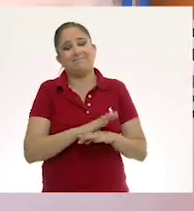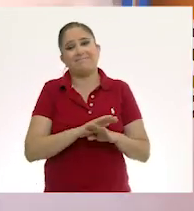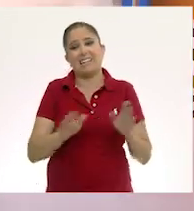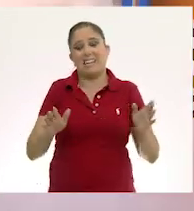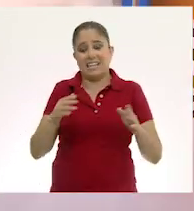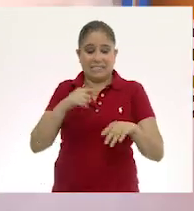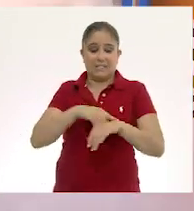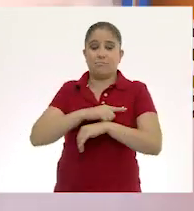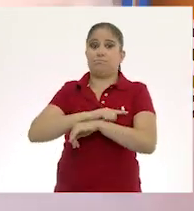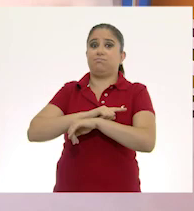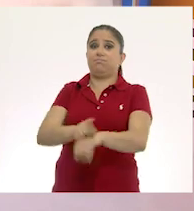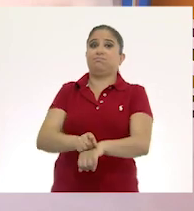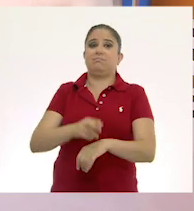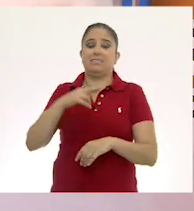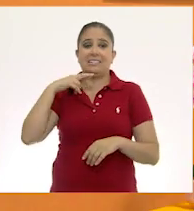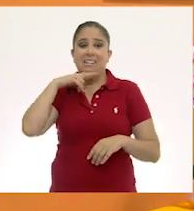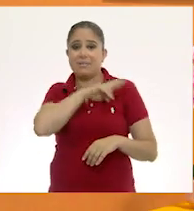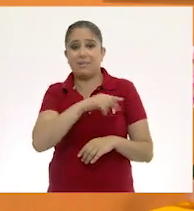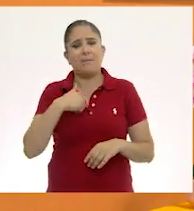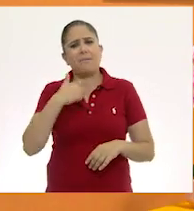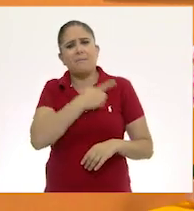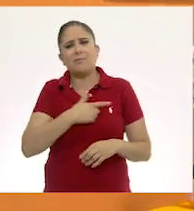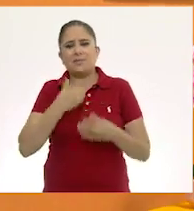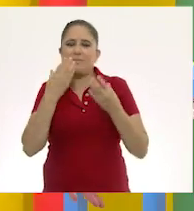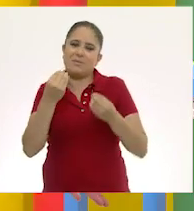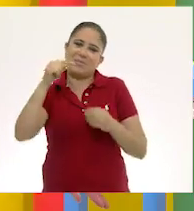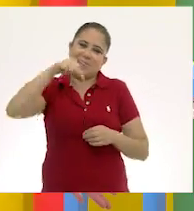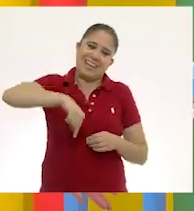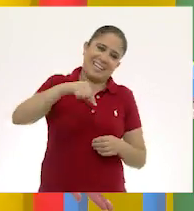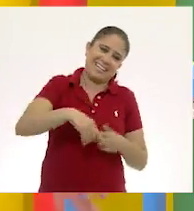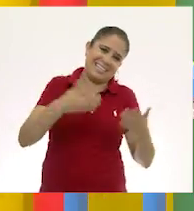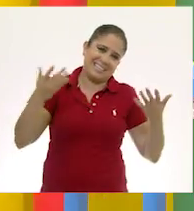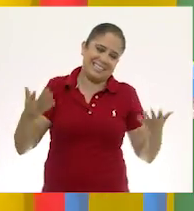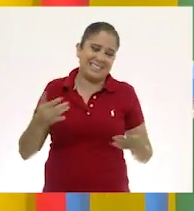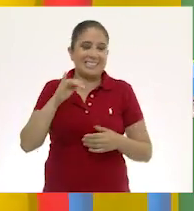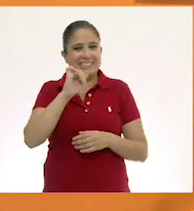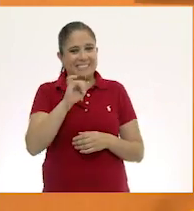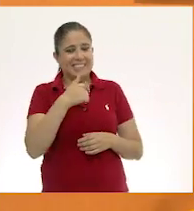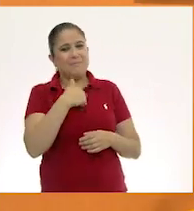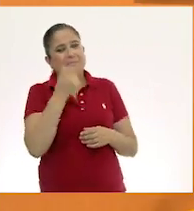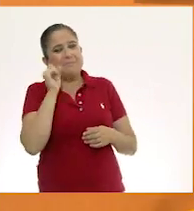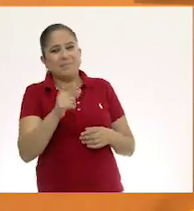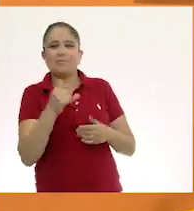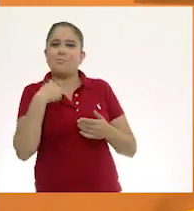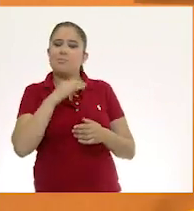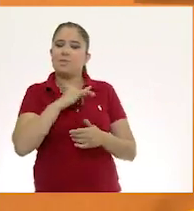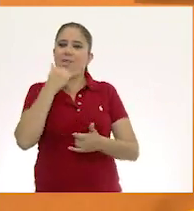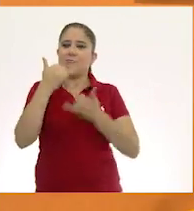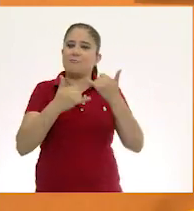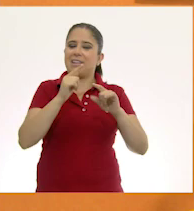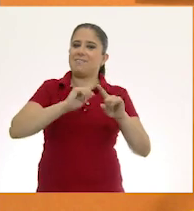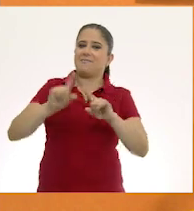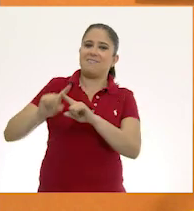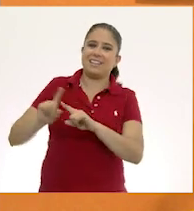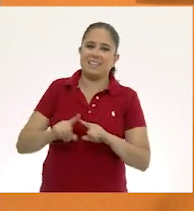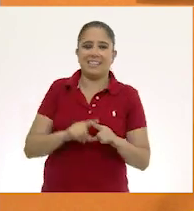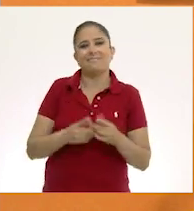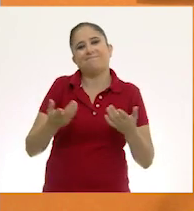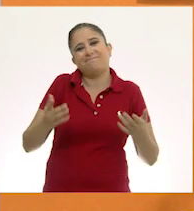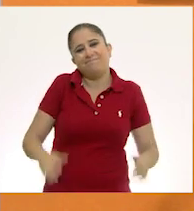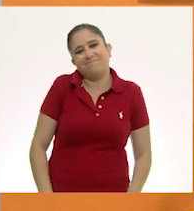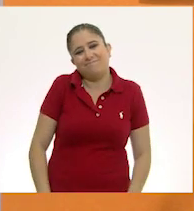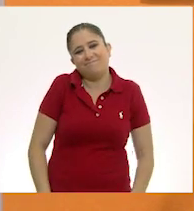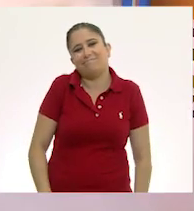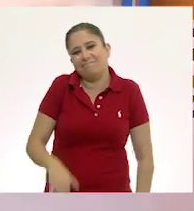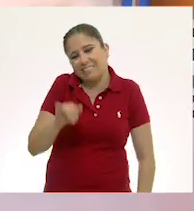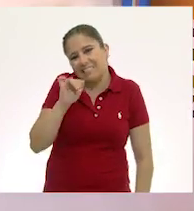va rapidísimo. Es que a mí me gusta mucho estar aquí, la verdad. A mí también. Porque podemos hacer muchas cosas diferentes. Pues sí, pero